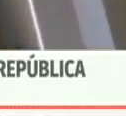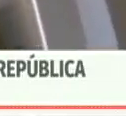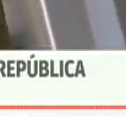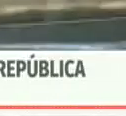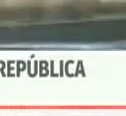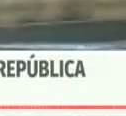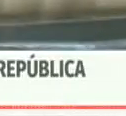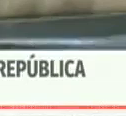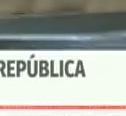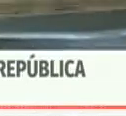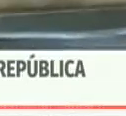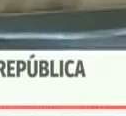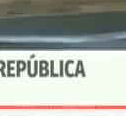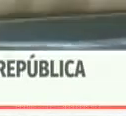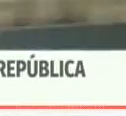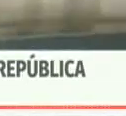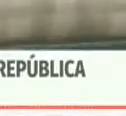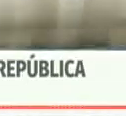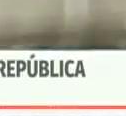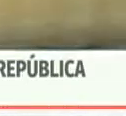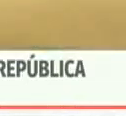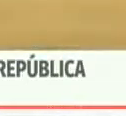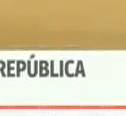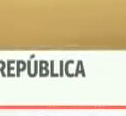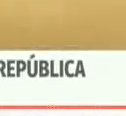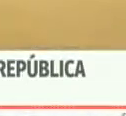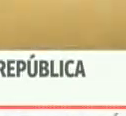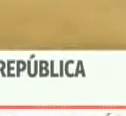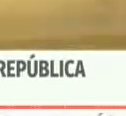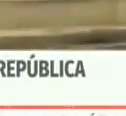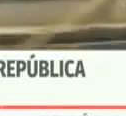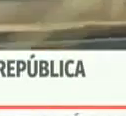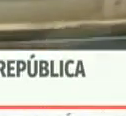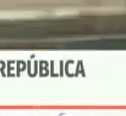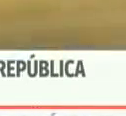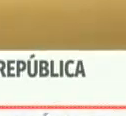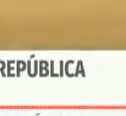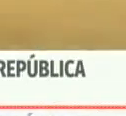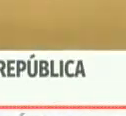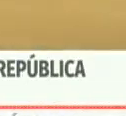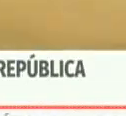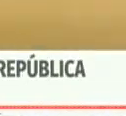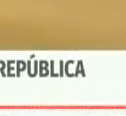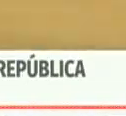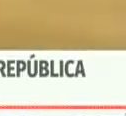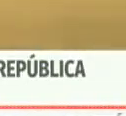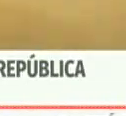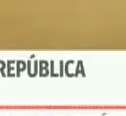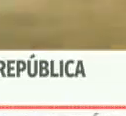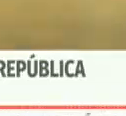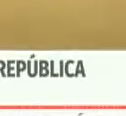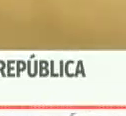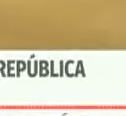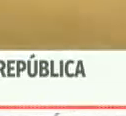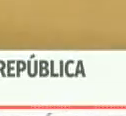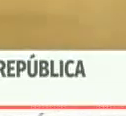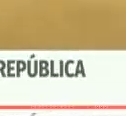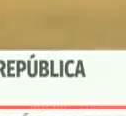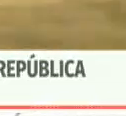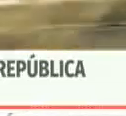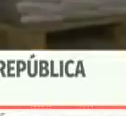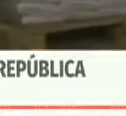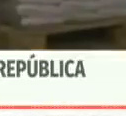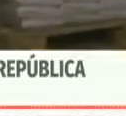para traer el trigo que está llegando por distintas vías para que el pueblo de